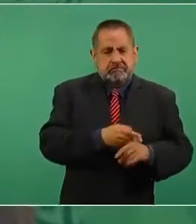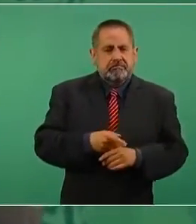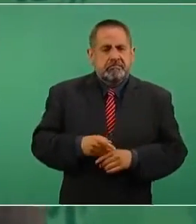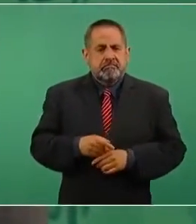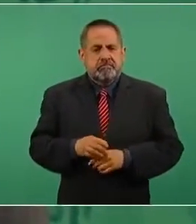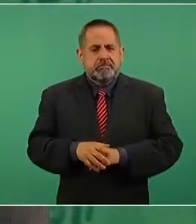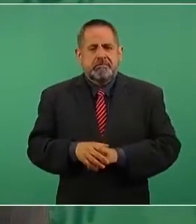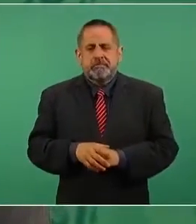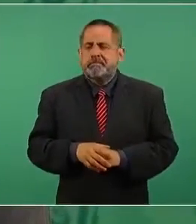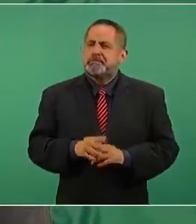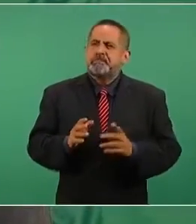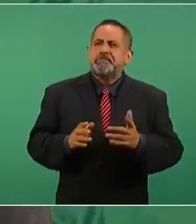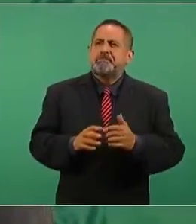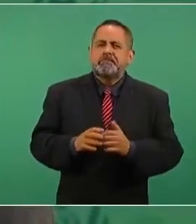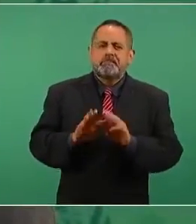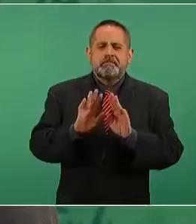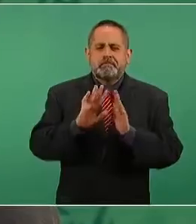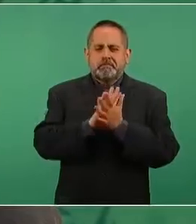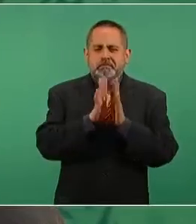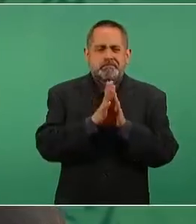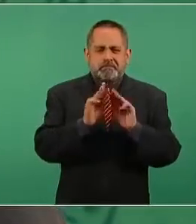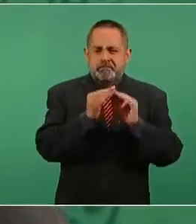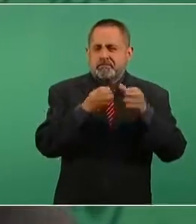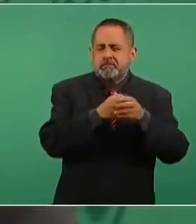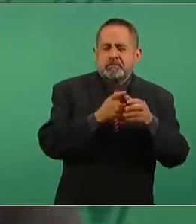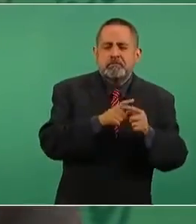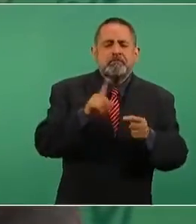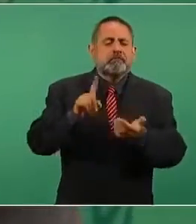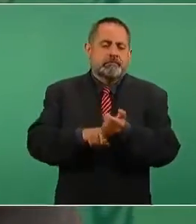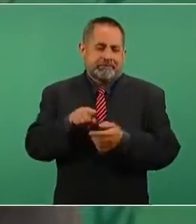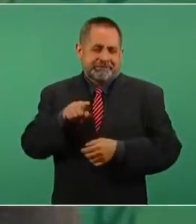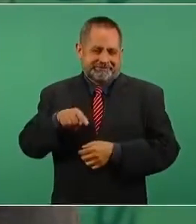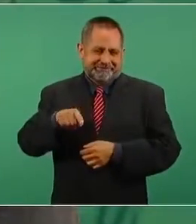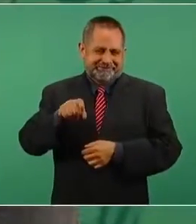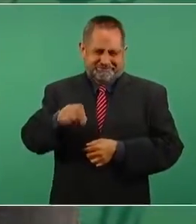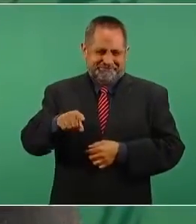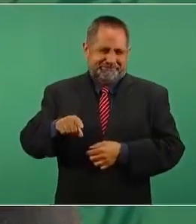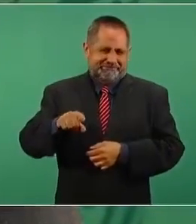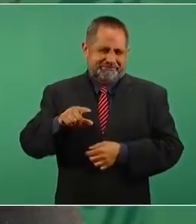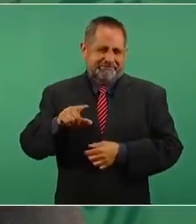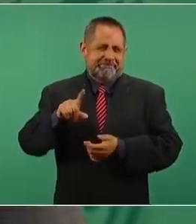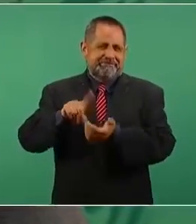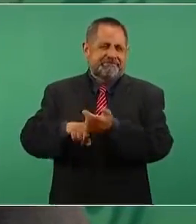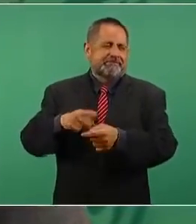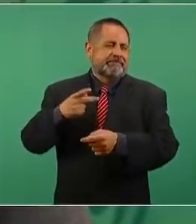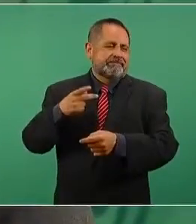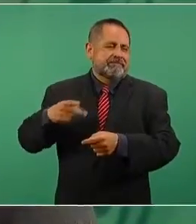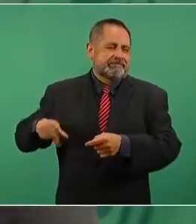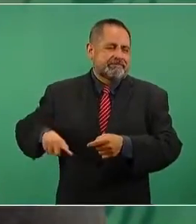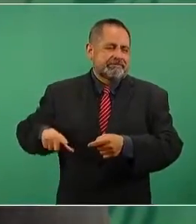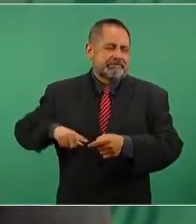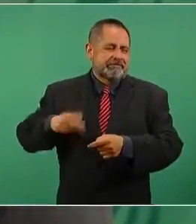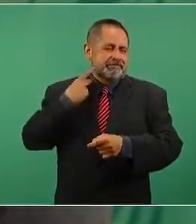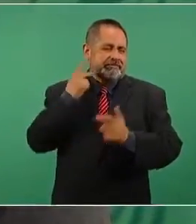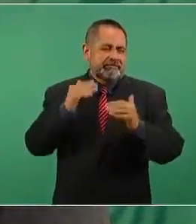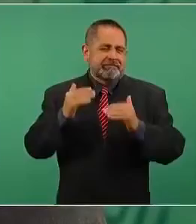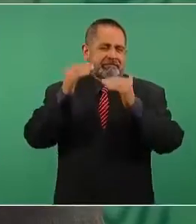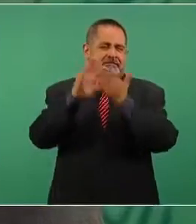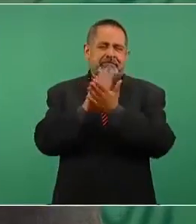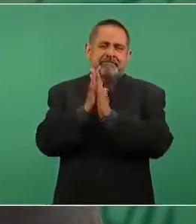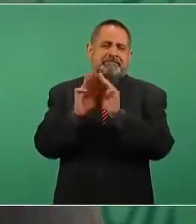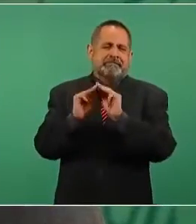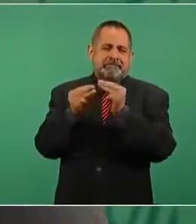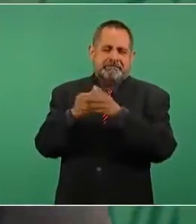pero no los de la delincuencia organizada, sino la delincuencia de cuello blanco, los de arriba, menos